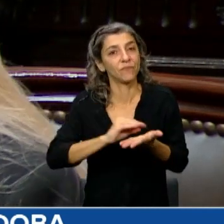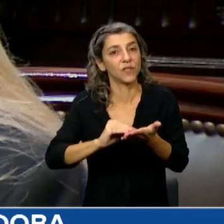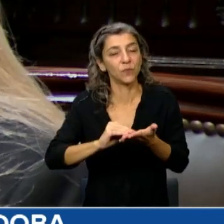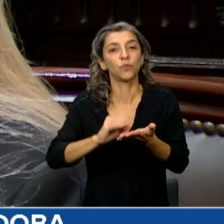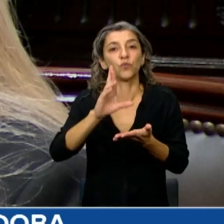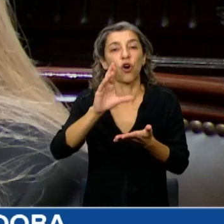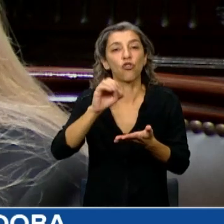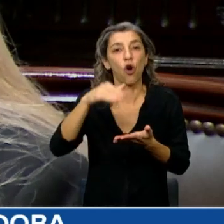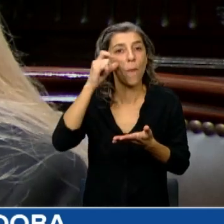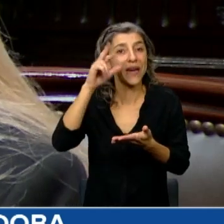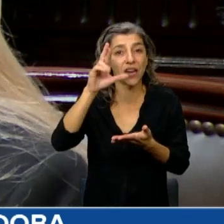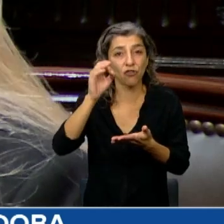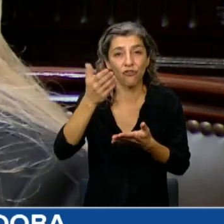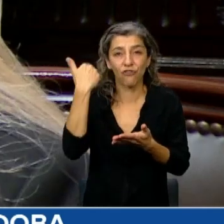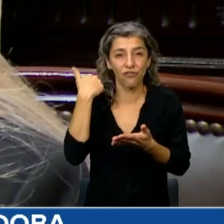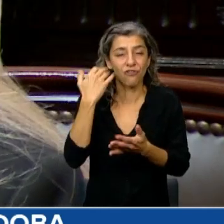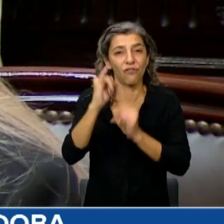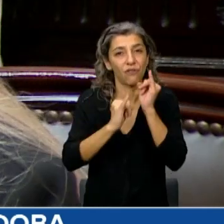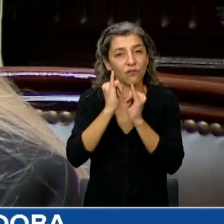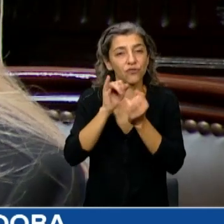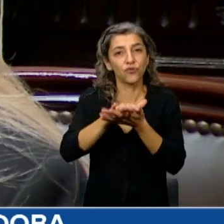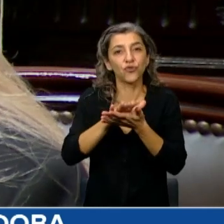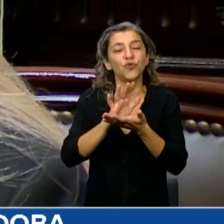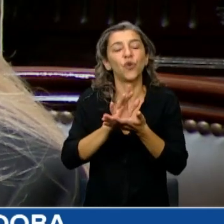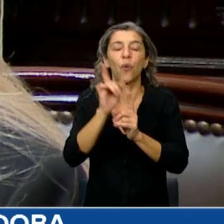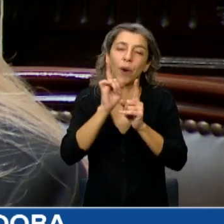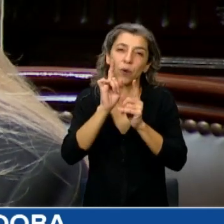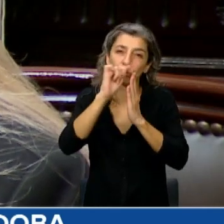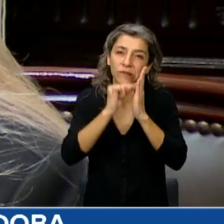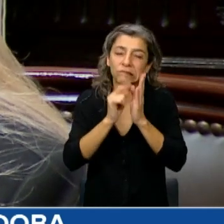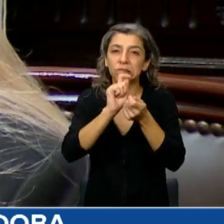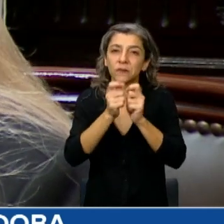Romero comentó de unas modificaciones que queremos